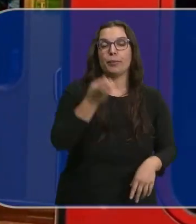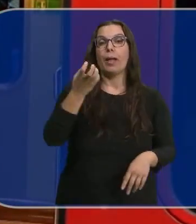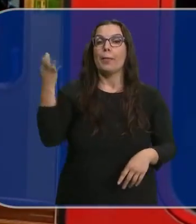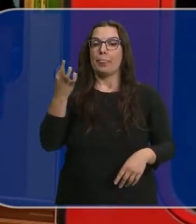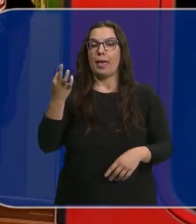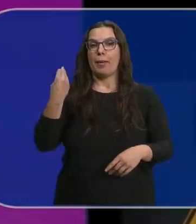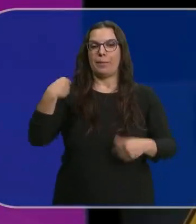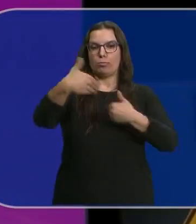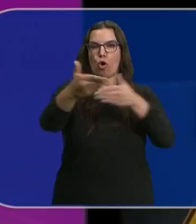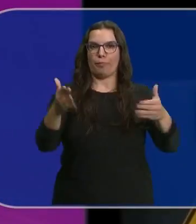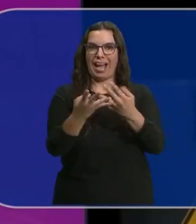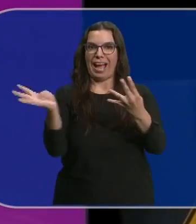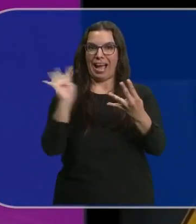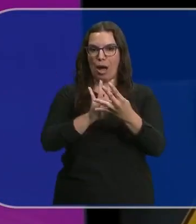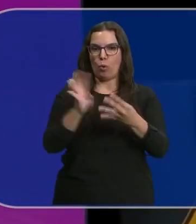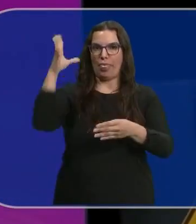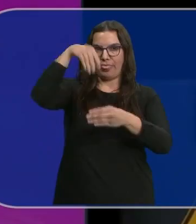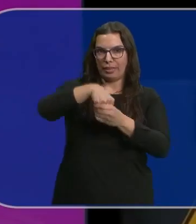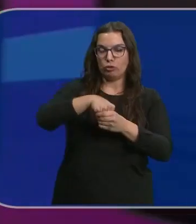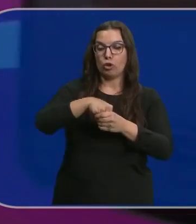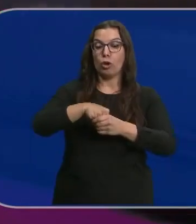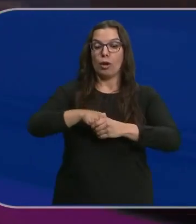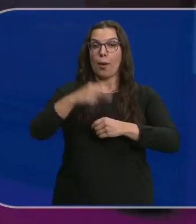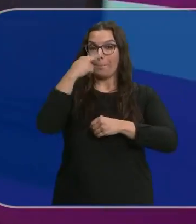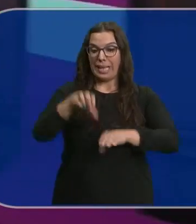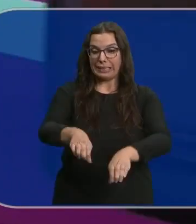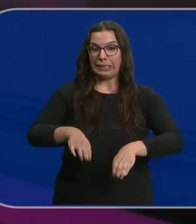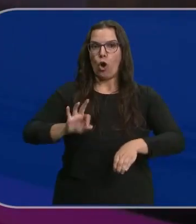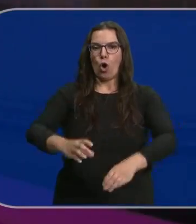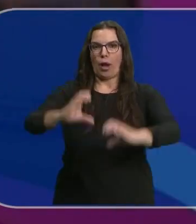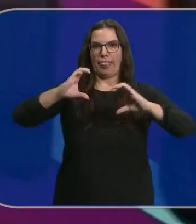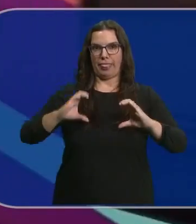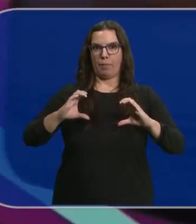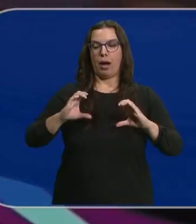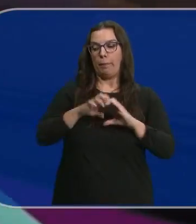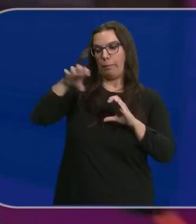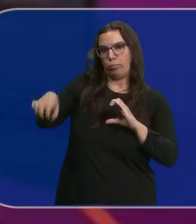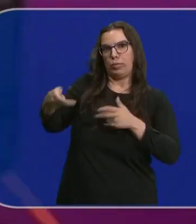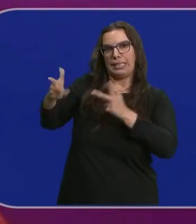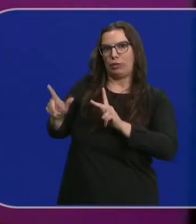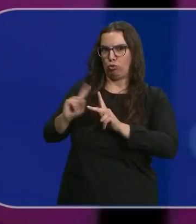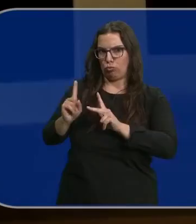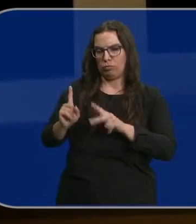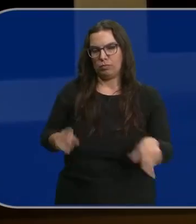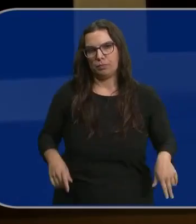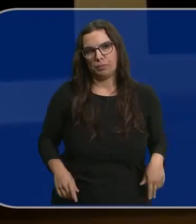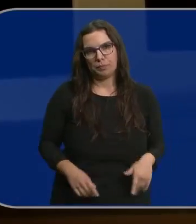Deberán viajar dentro de una jaula o transportín a los pies o encima del viajero y sin ocupar una plaza de